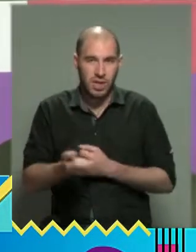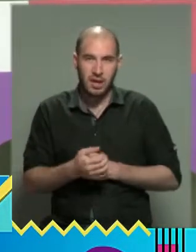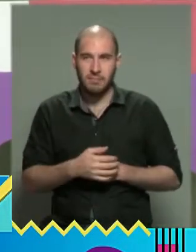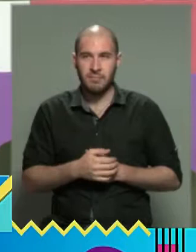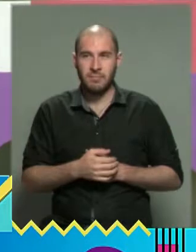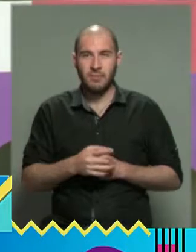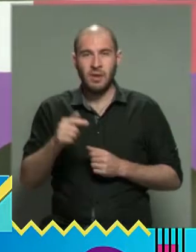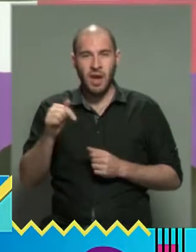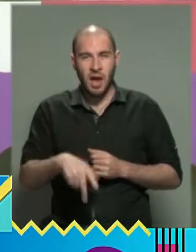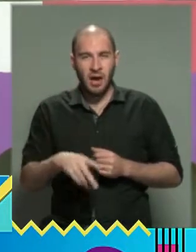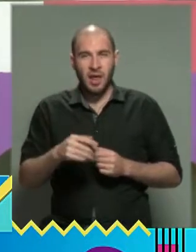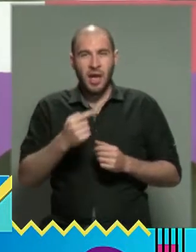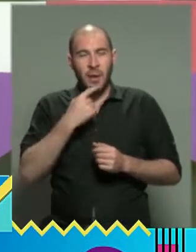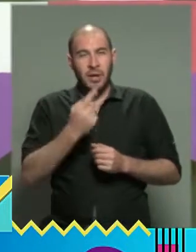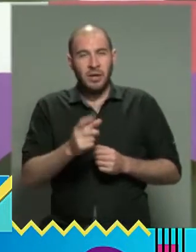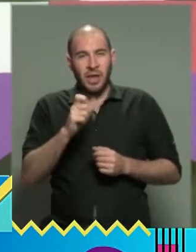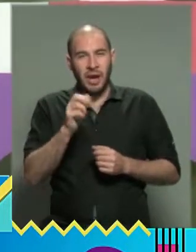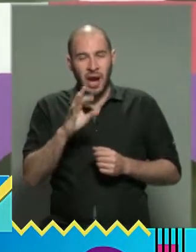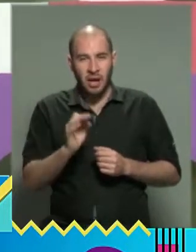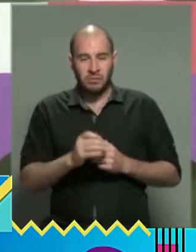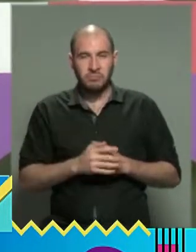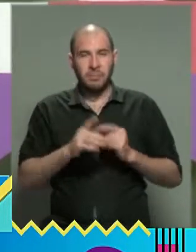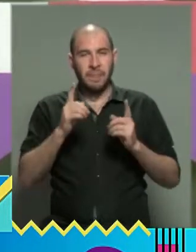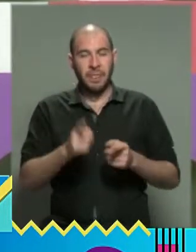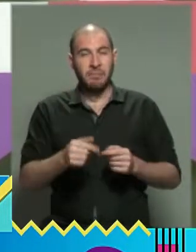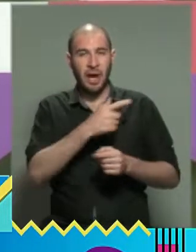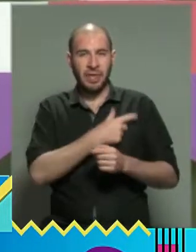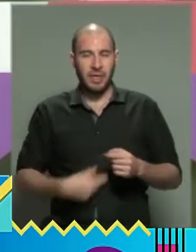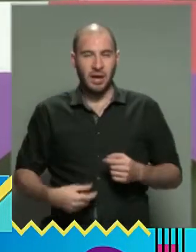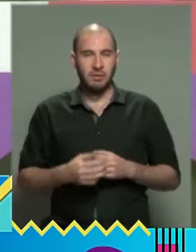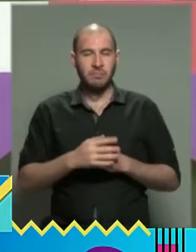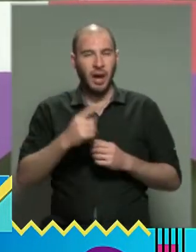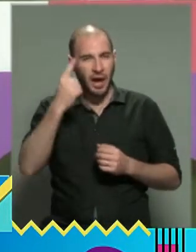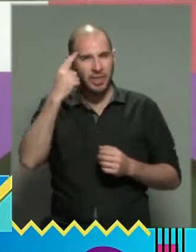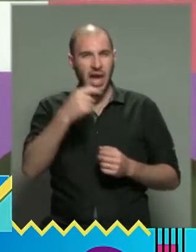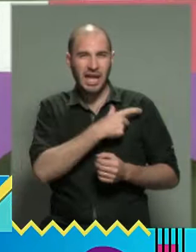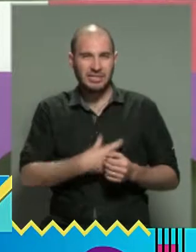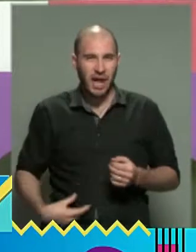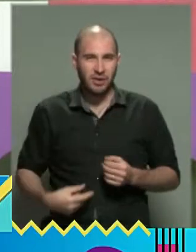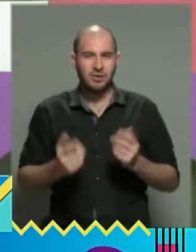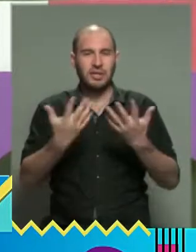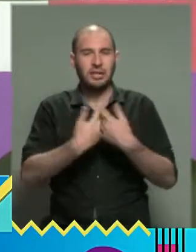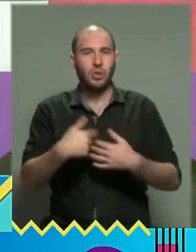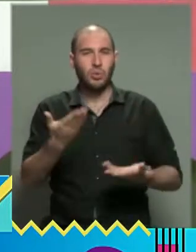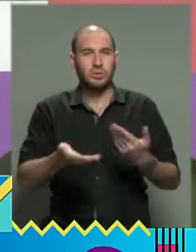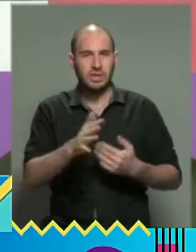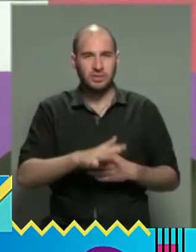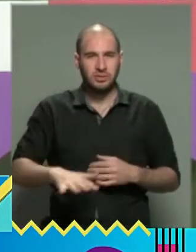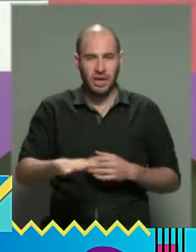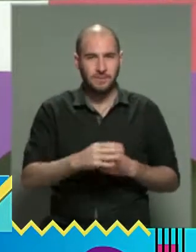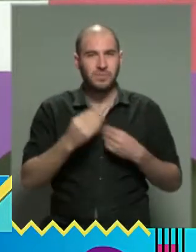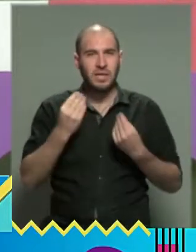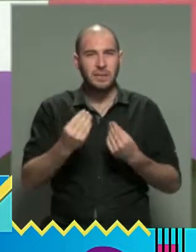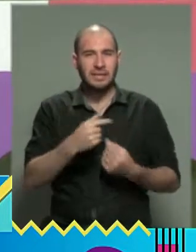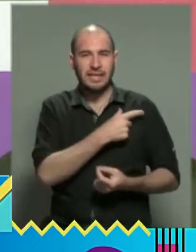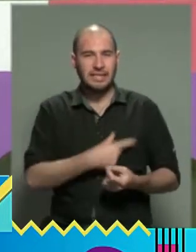Bien, bueno, nos vamos a quedar con la pregunta de Caro y también un poco con esto, ¿no?, del Estado, ¿sí? La concepción de Estado en relación a la justicia social y qué pasa